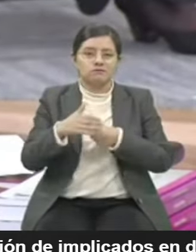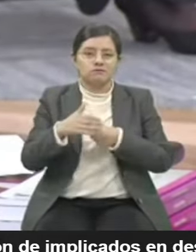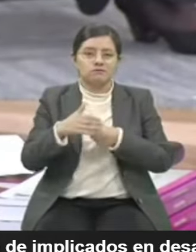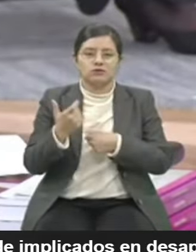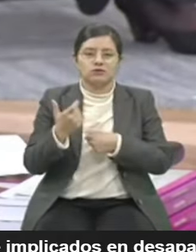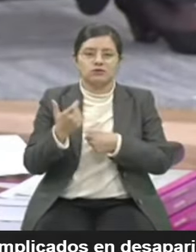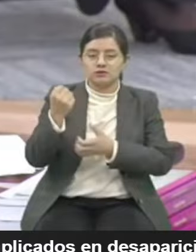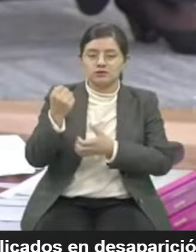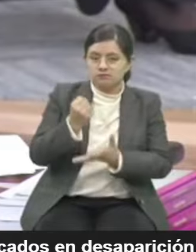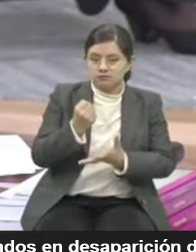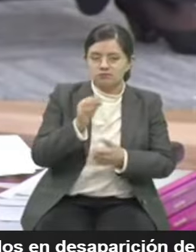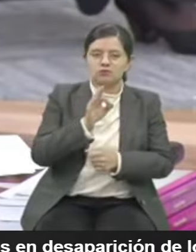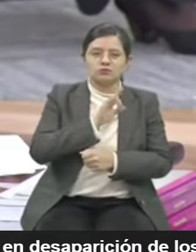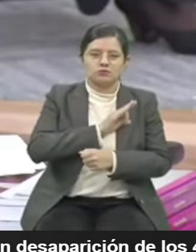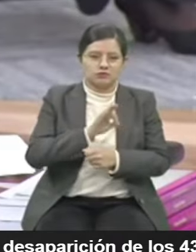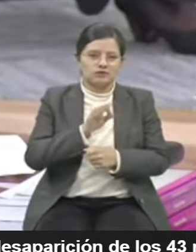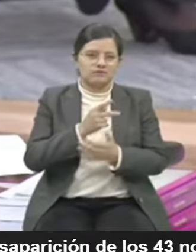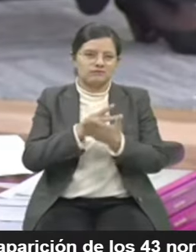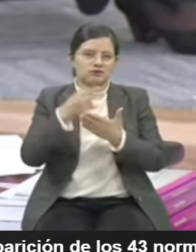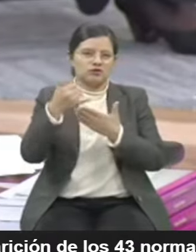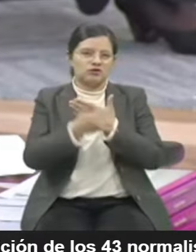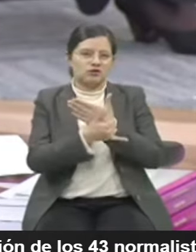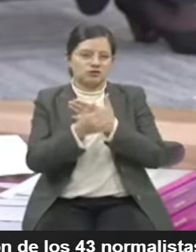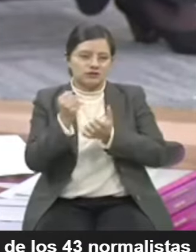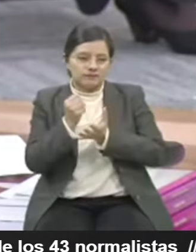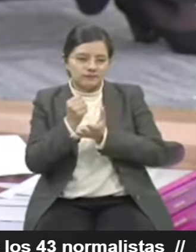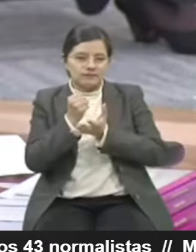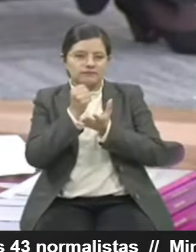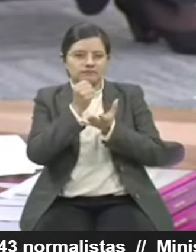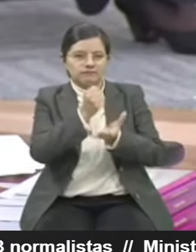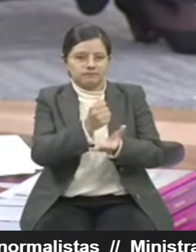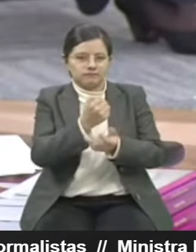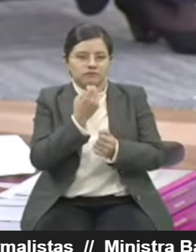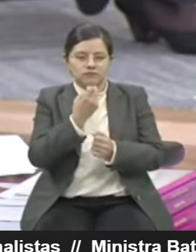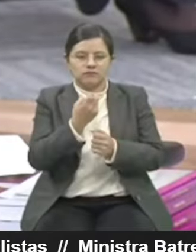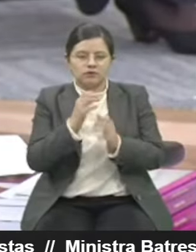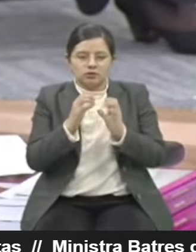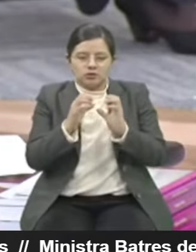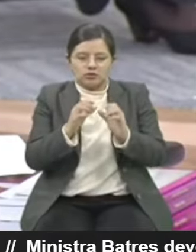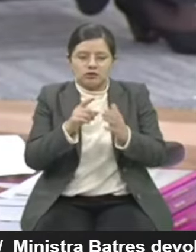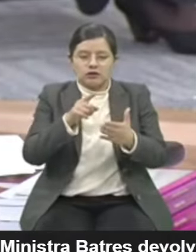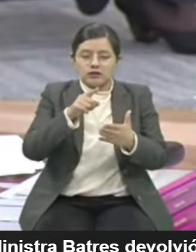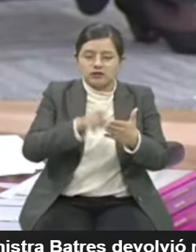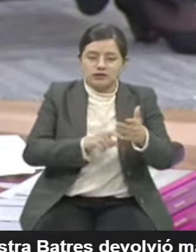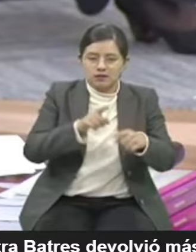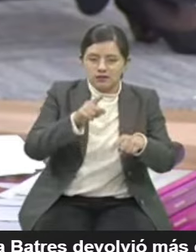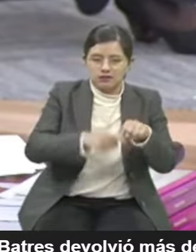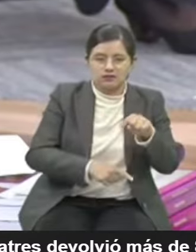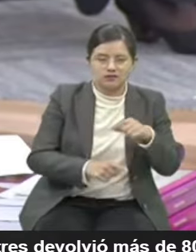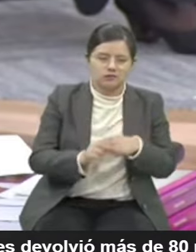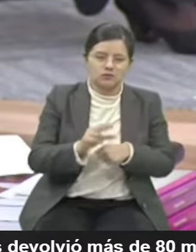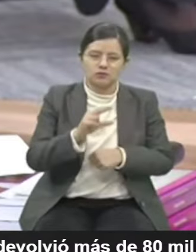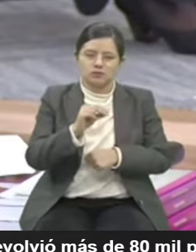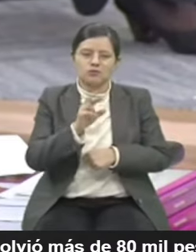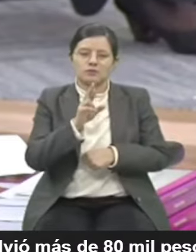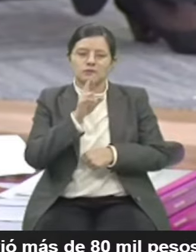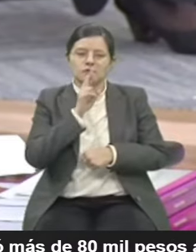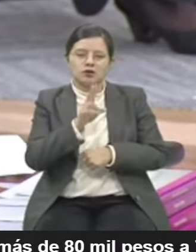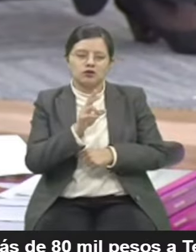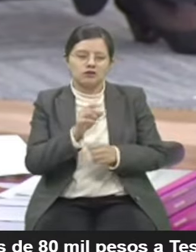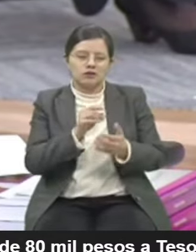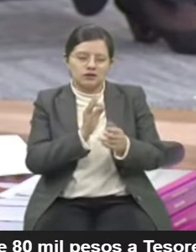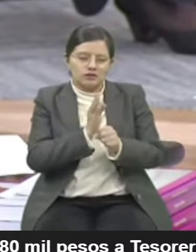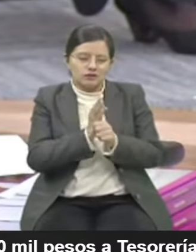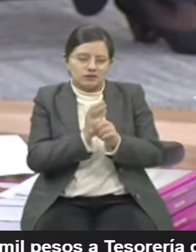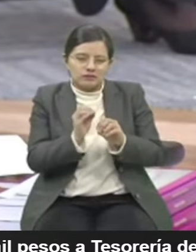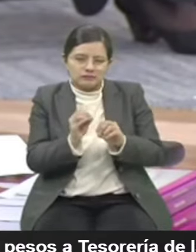teniendo se pueden ir fondeando estos proyectos por eso se tuvo el cuidado de no cancelar ninguno una partida y dejarlas en cero creo que